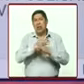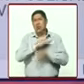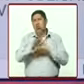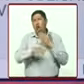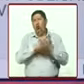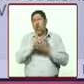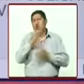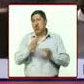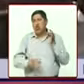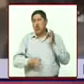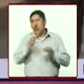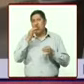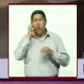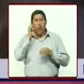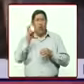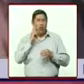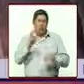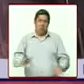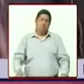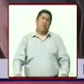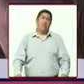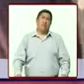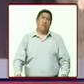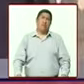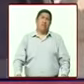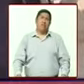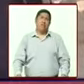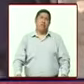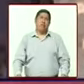contra de Evo Morales.